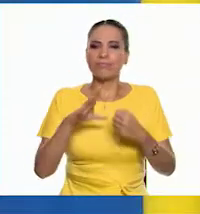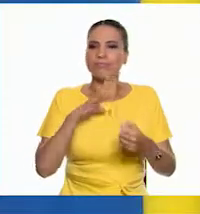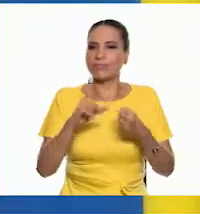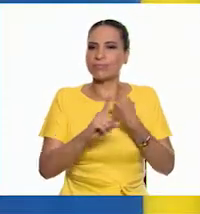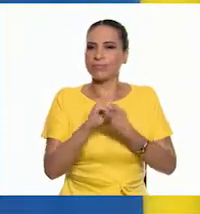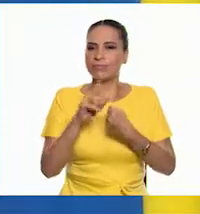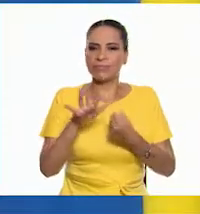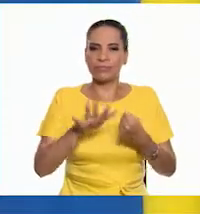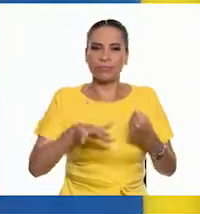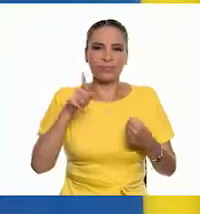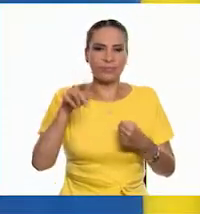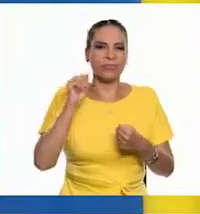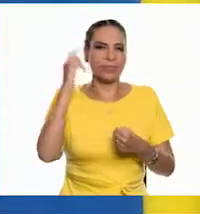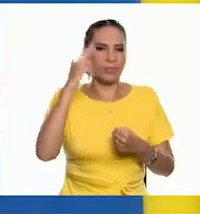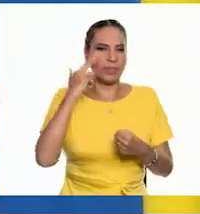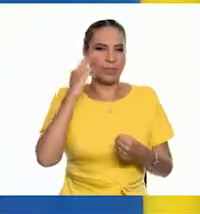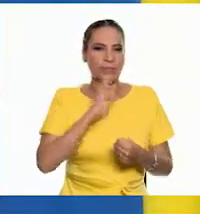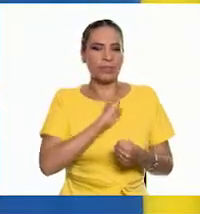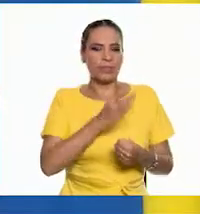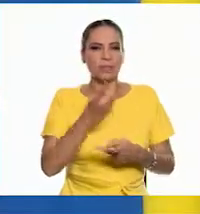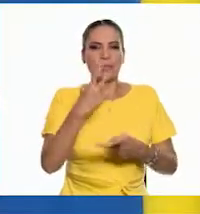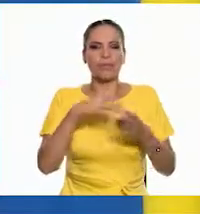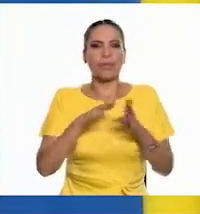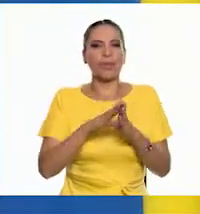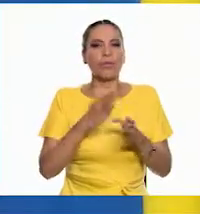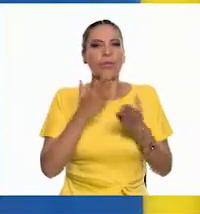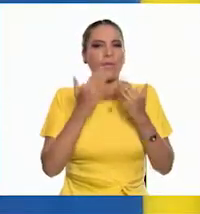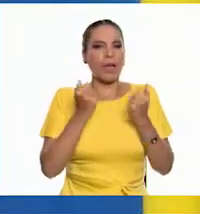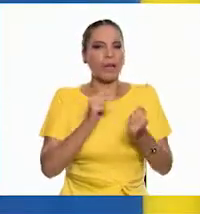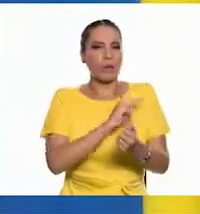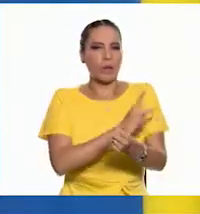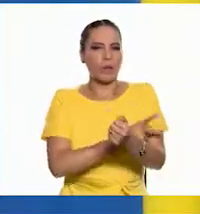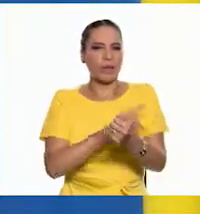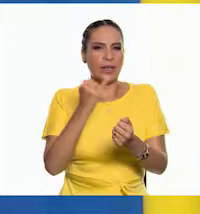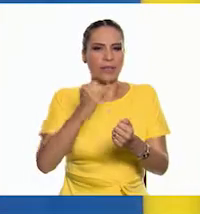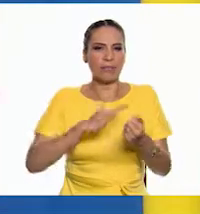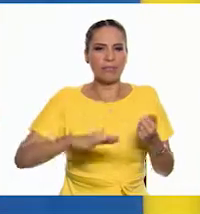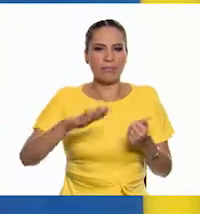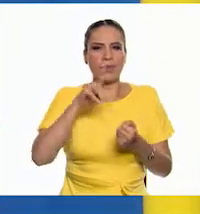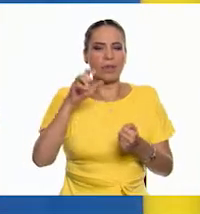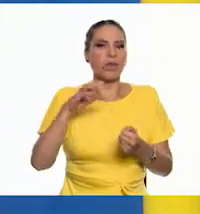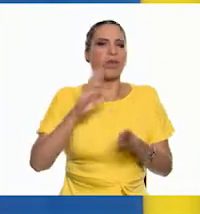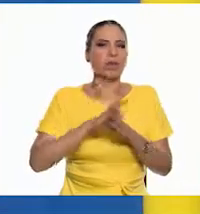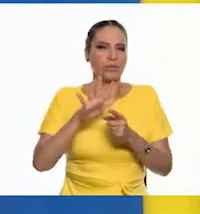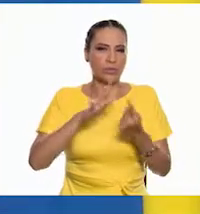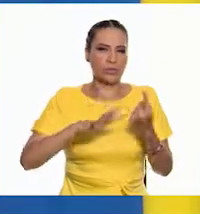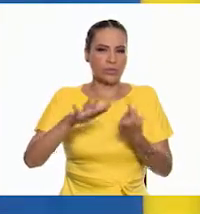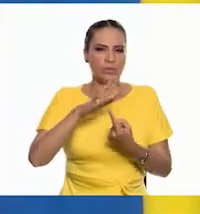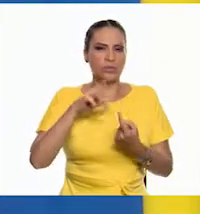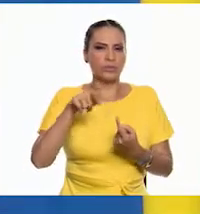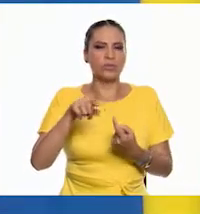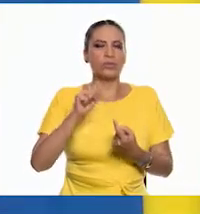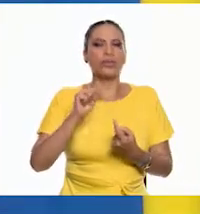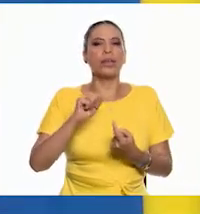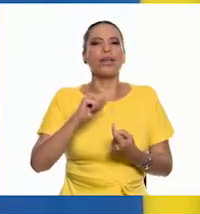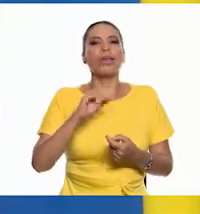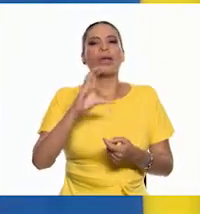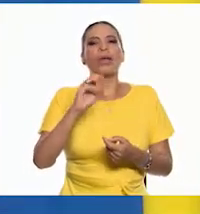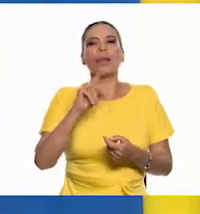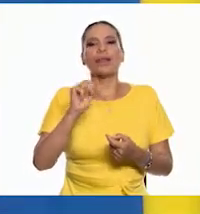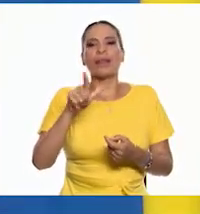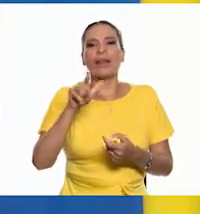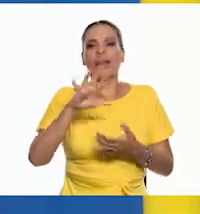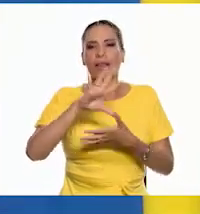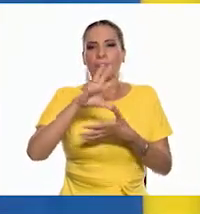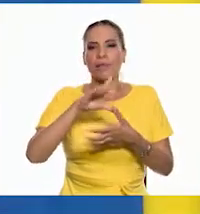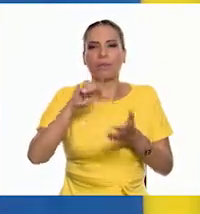crisis a la monarquía española y generó un vacío de poder en el imperio colonial en América, por lo que en 1808,